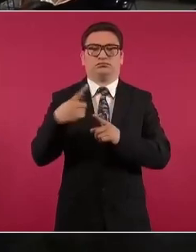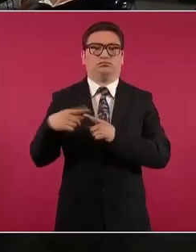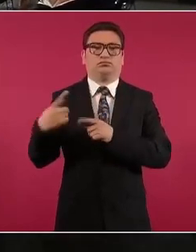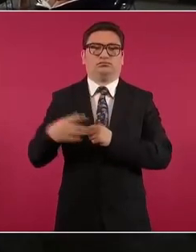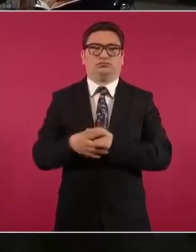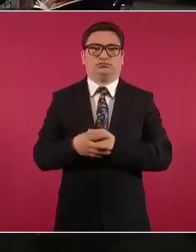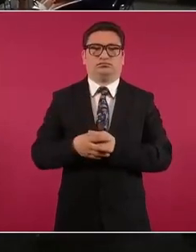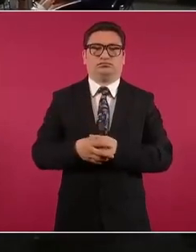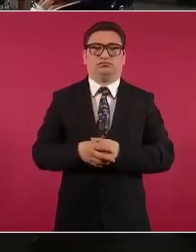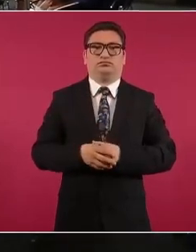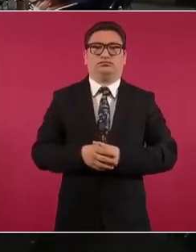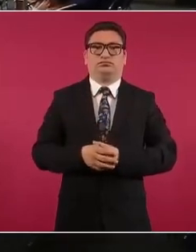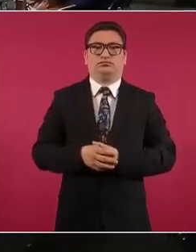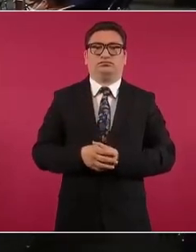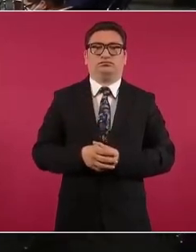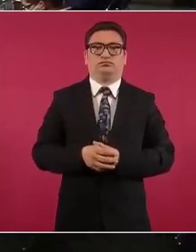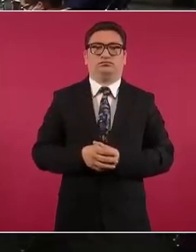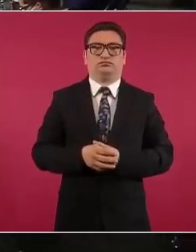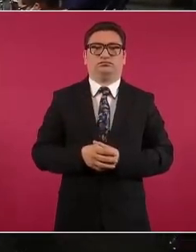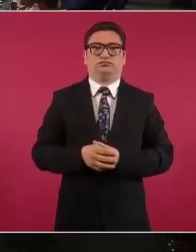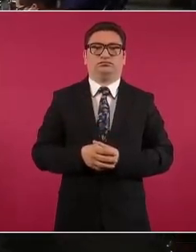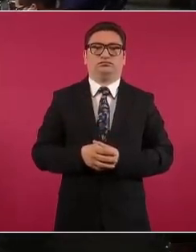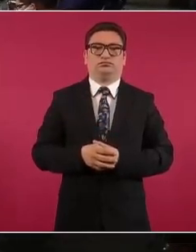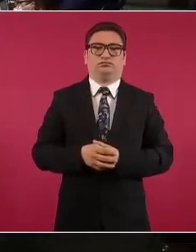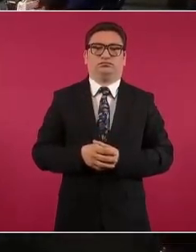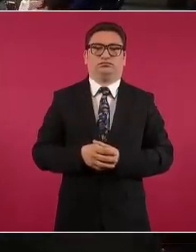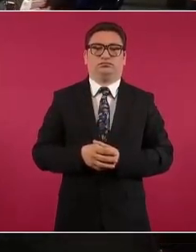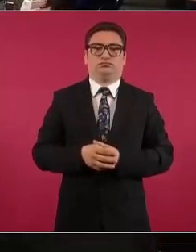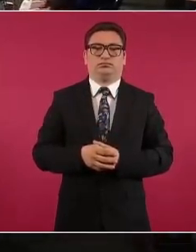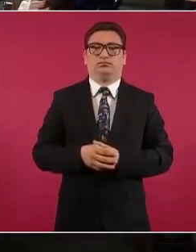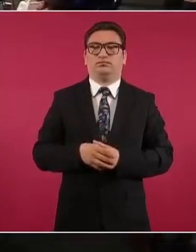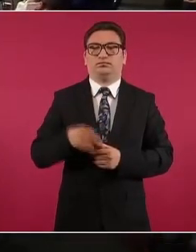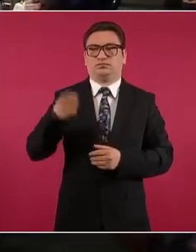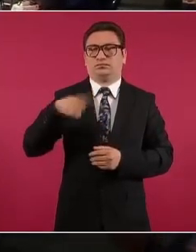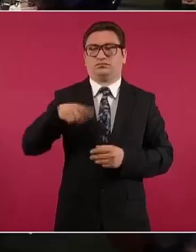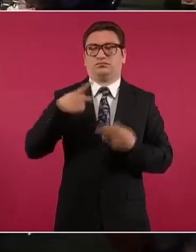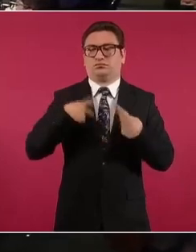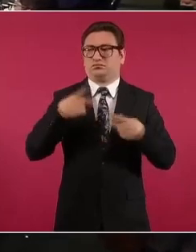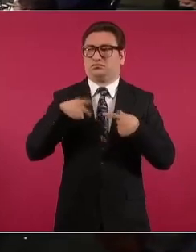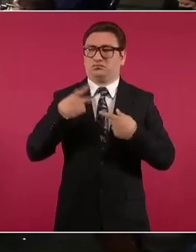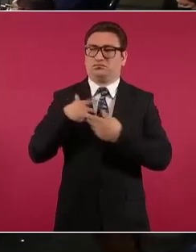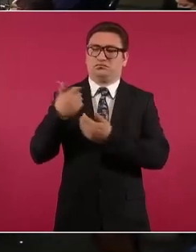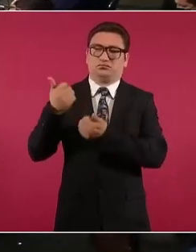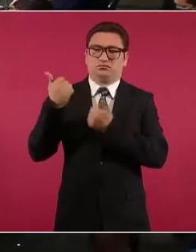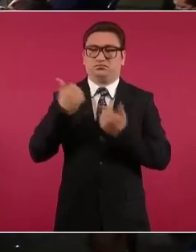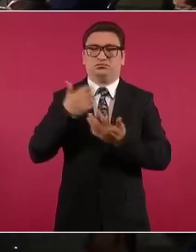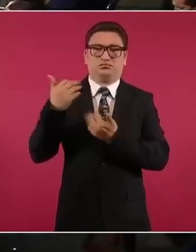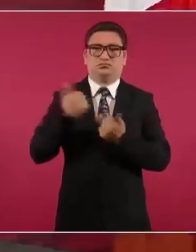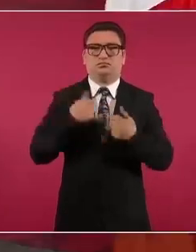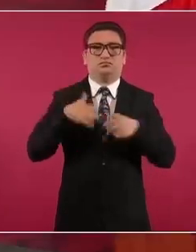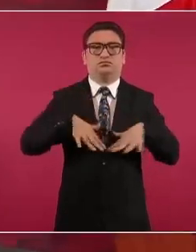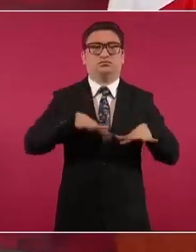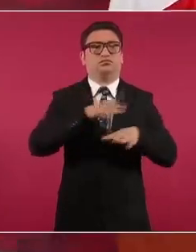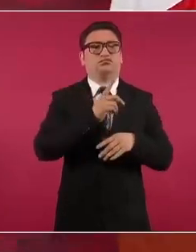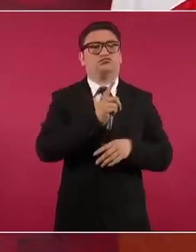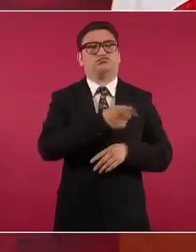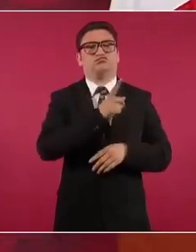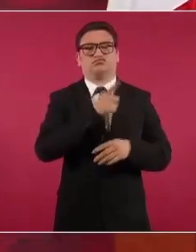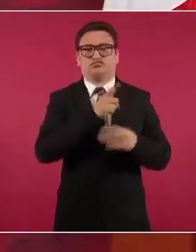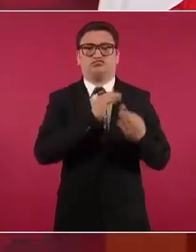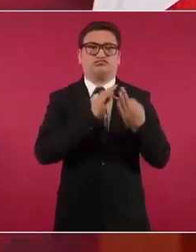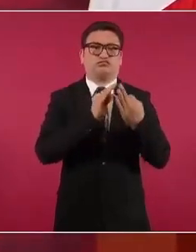con acarreos, amenazas, Entonces,